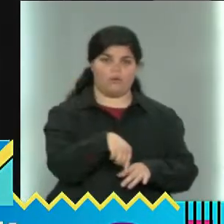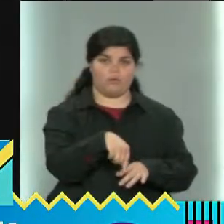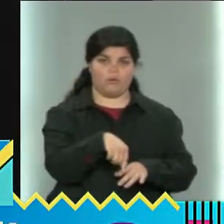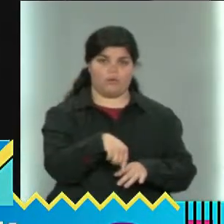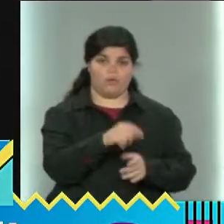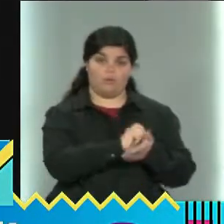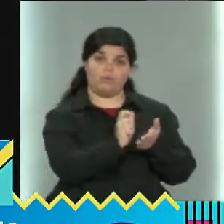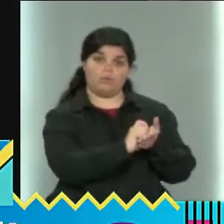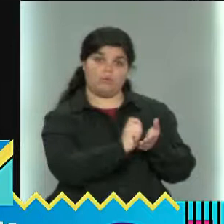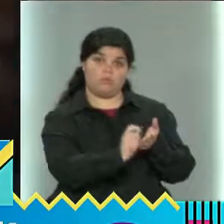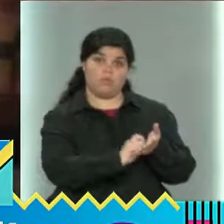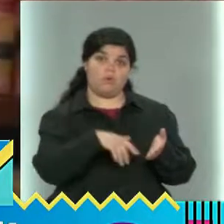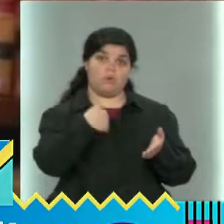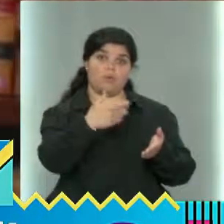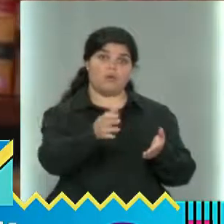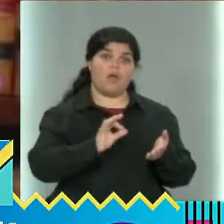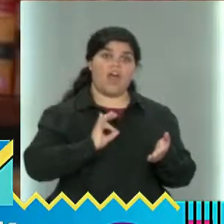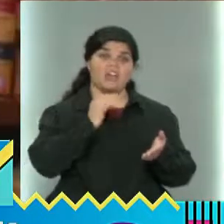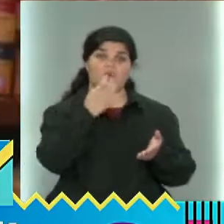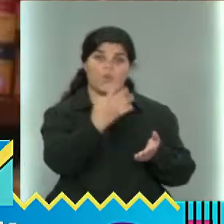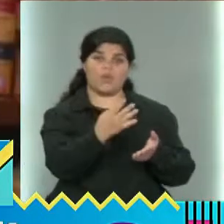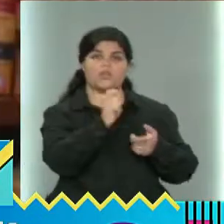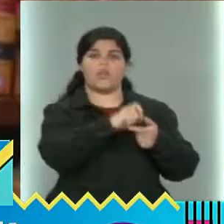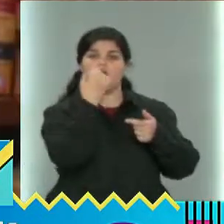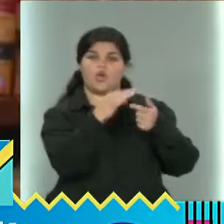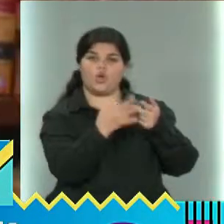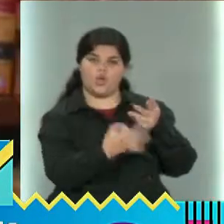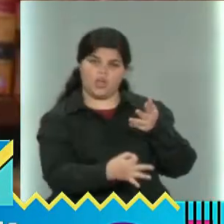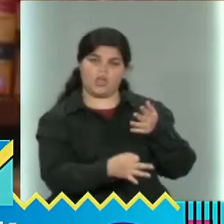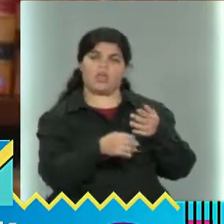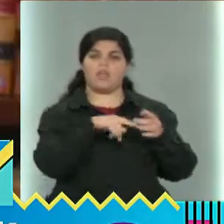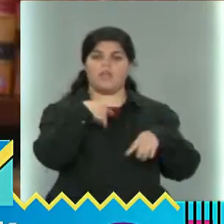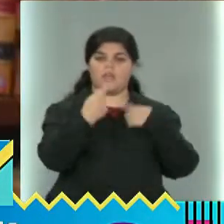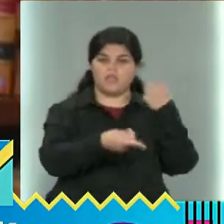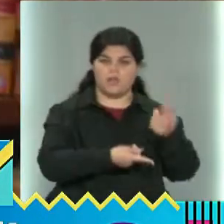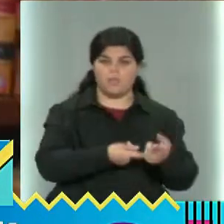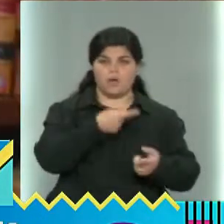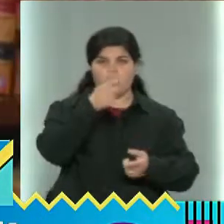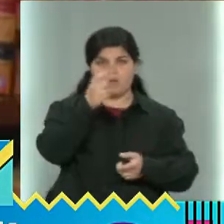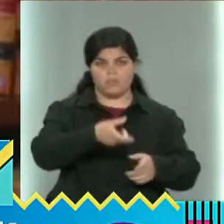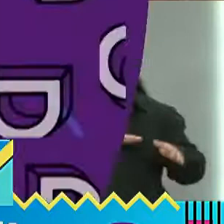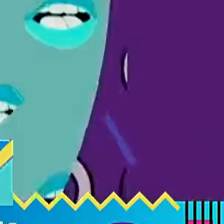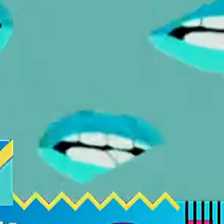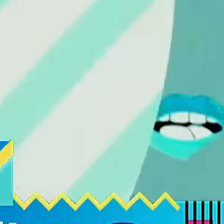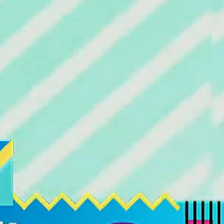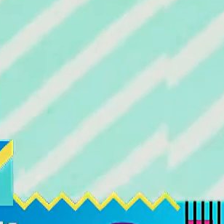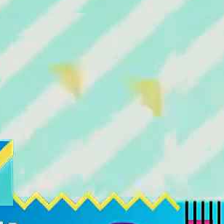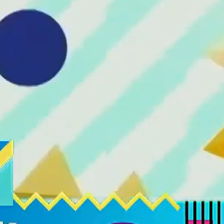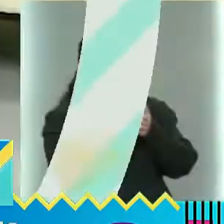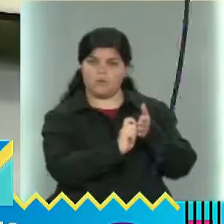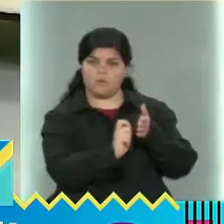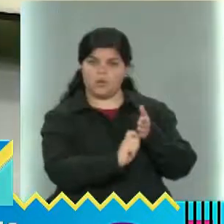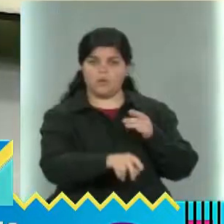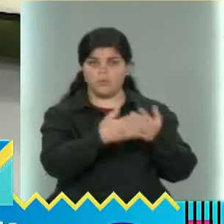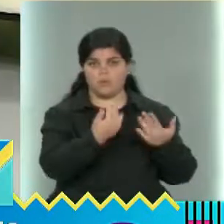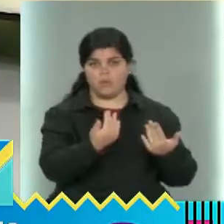años cuando logre decodificarlo, corregirlo y encontrar una voz suficiente para decir lo que quiera.